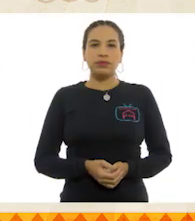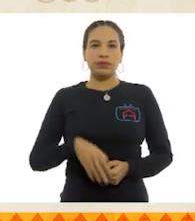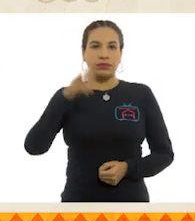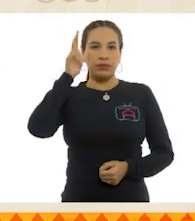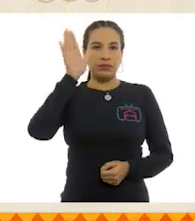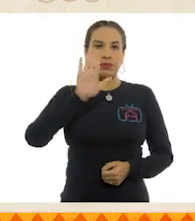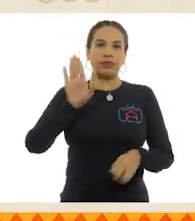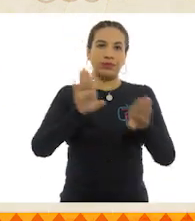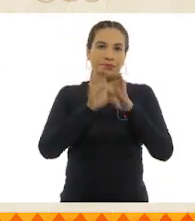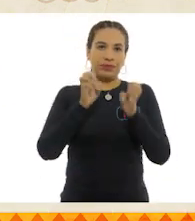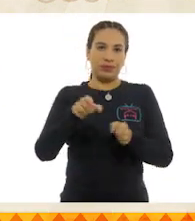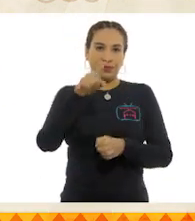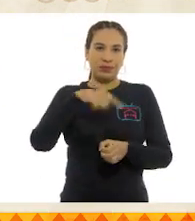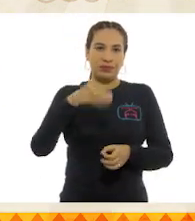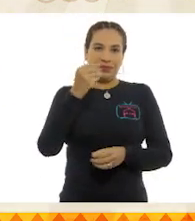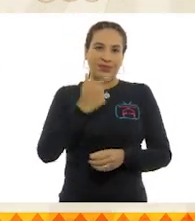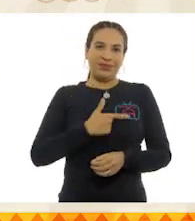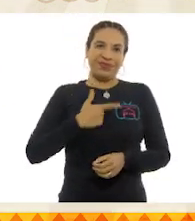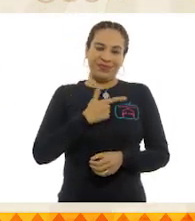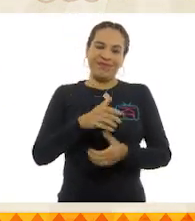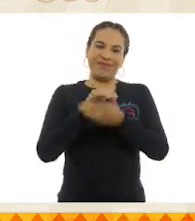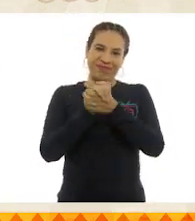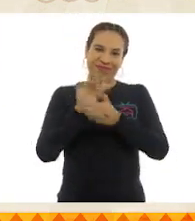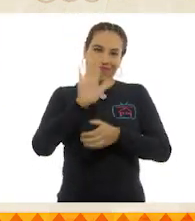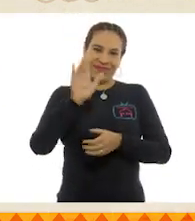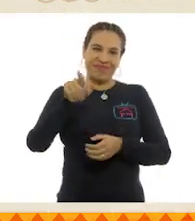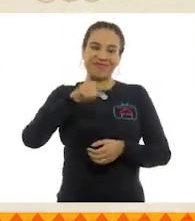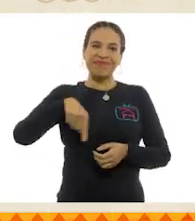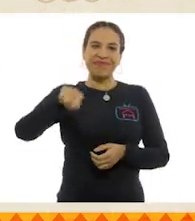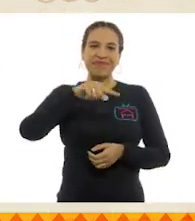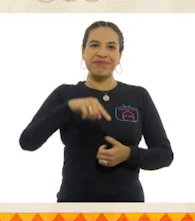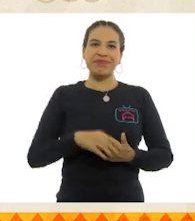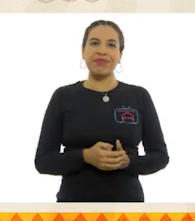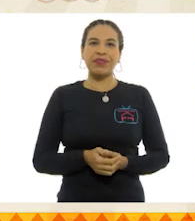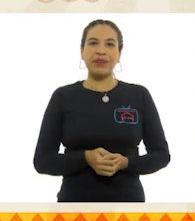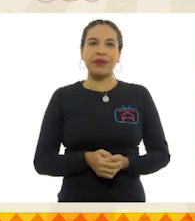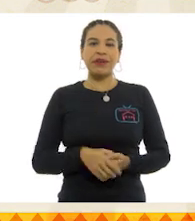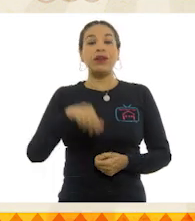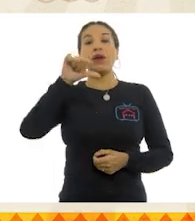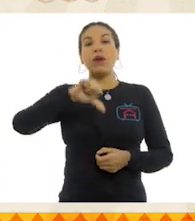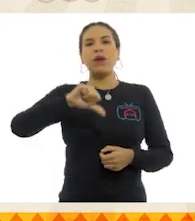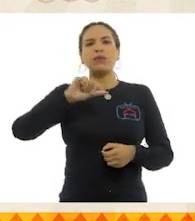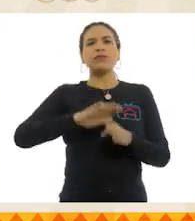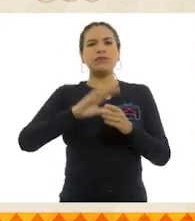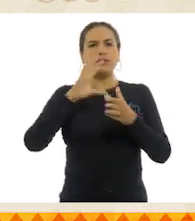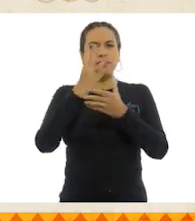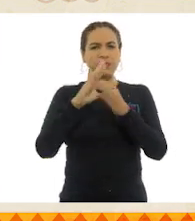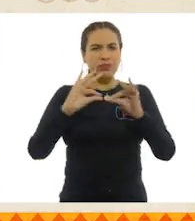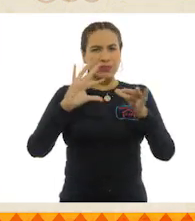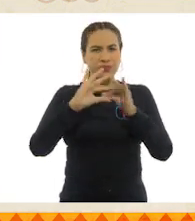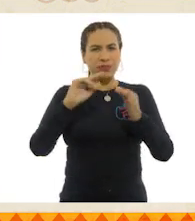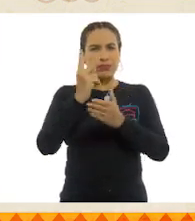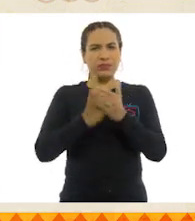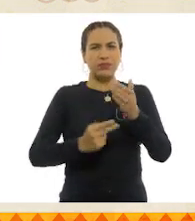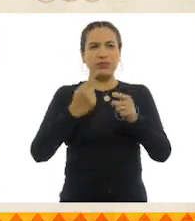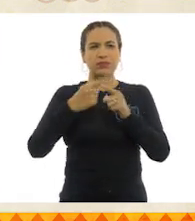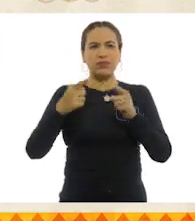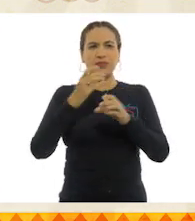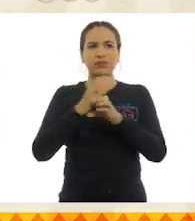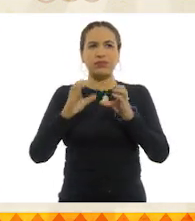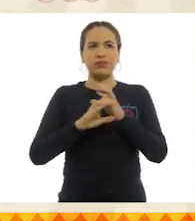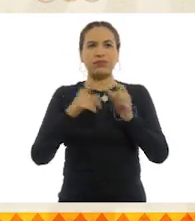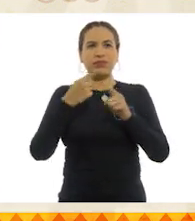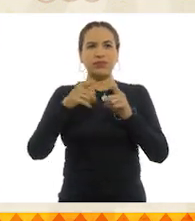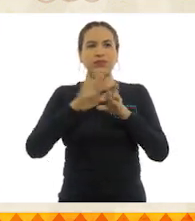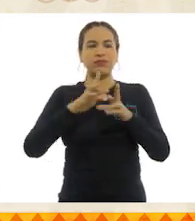Hola, ¿cómo han estado? Me da mucho gusto saludarlas y saludarlos. Este programa trata de nuestro maravilloso país, sobre